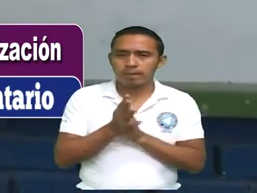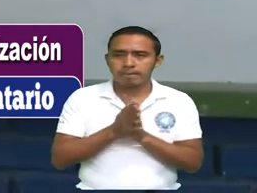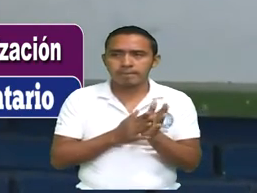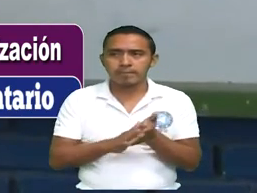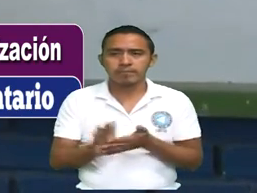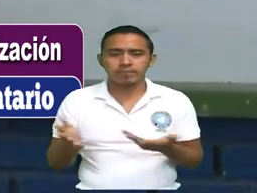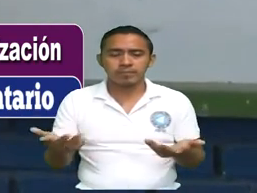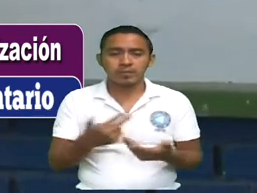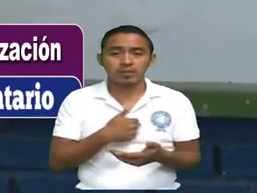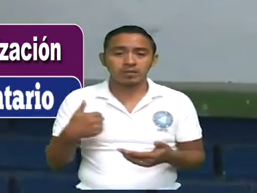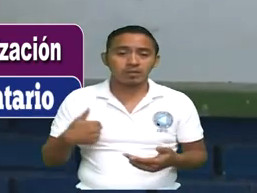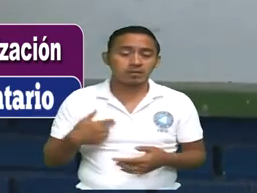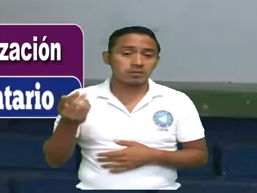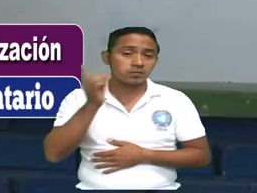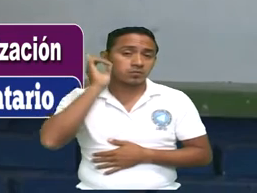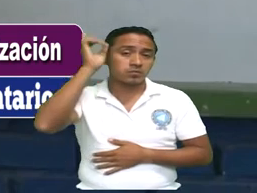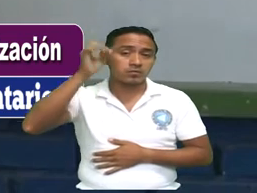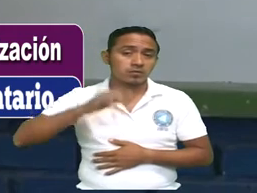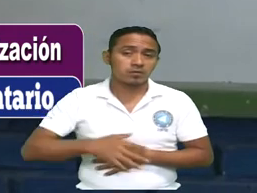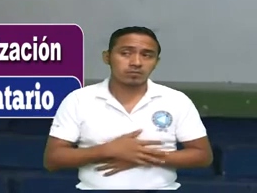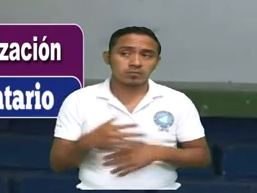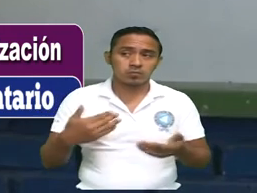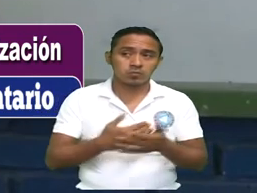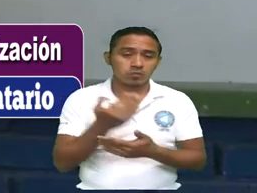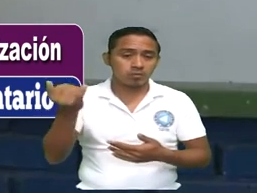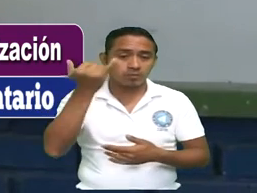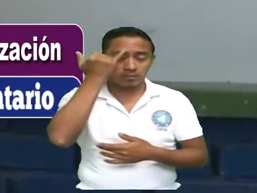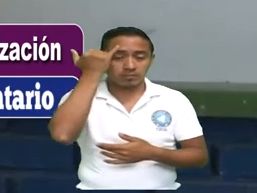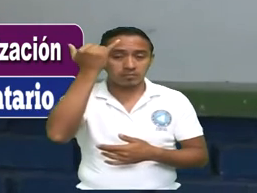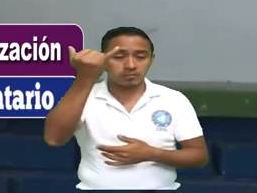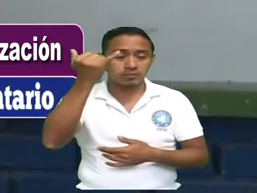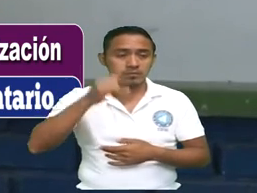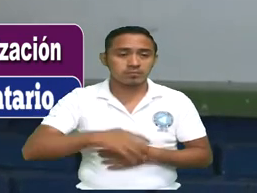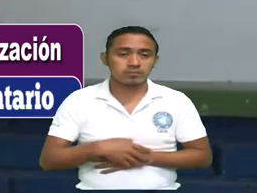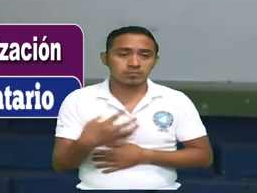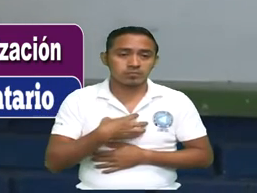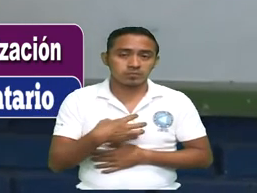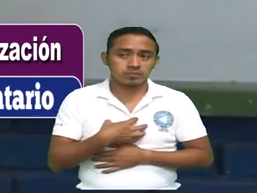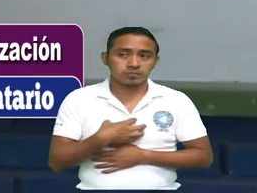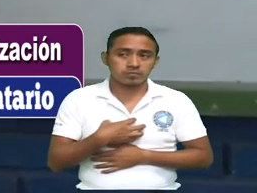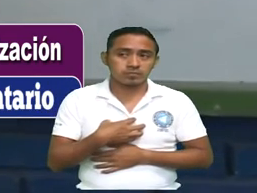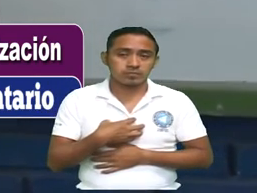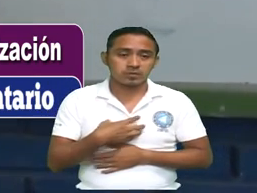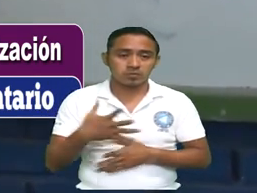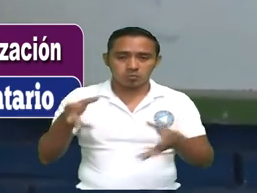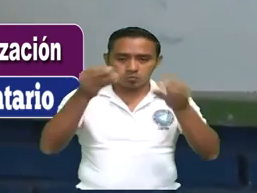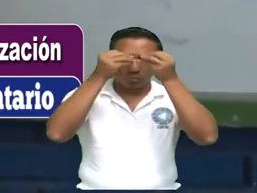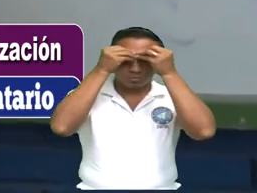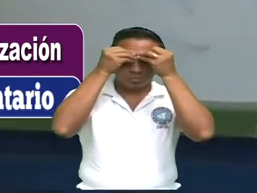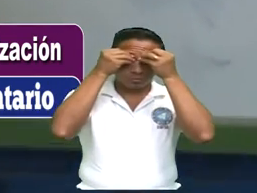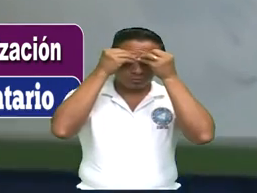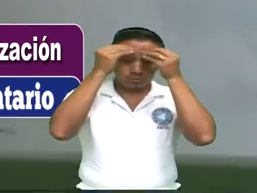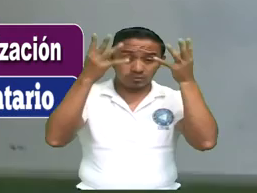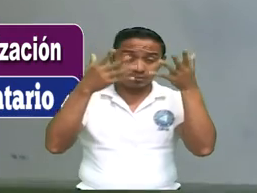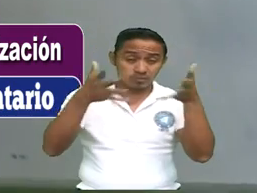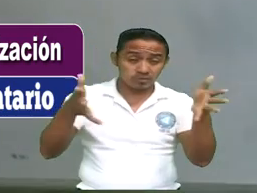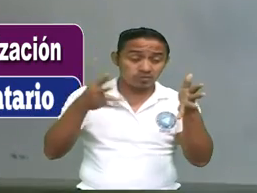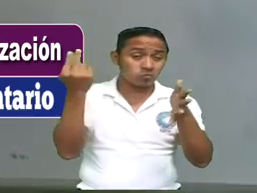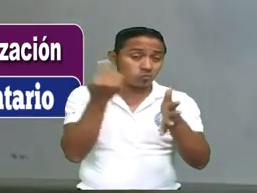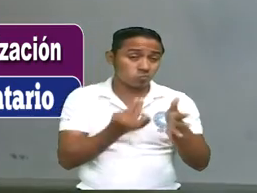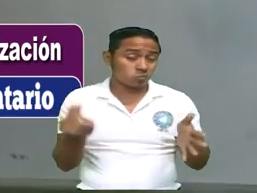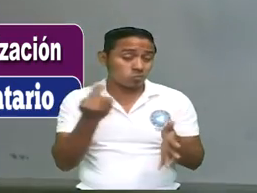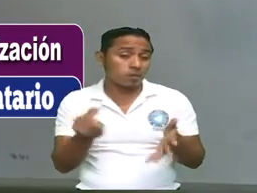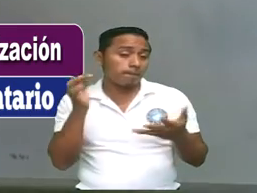está desarrollando y es precisamente el emprendimiento de los muchachos, más allá del conocimiento científico, aplicar